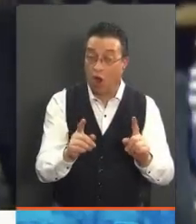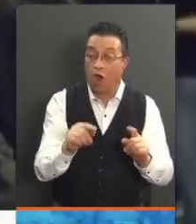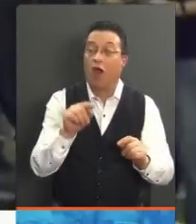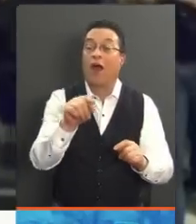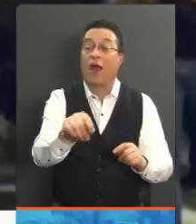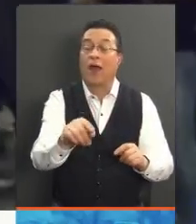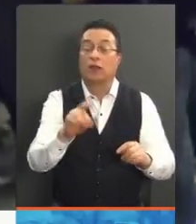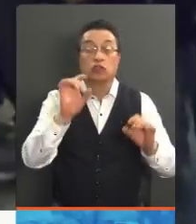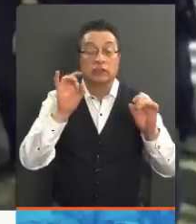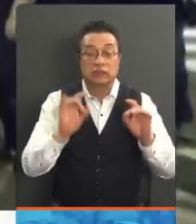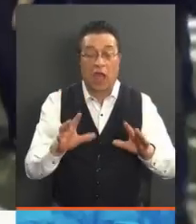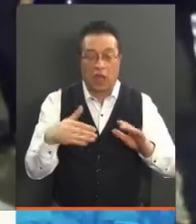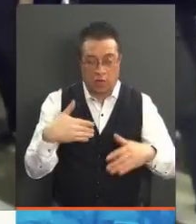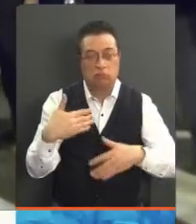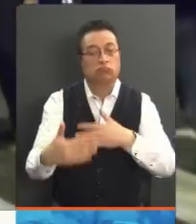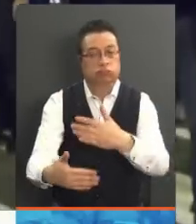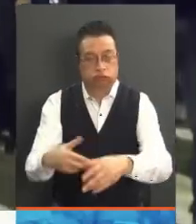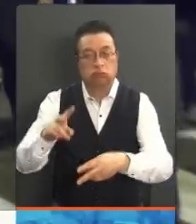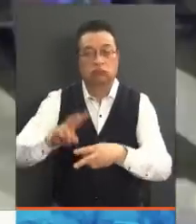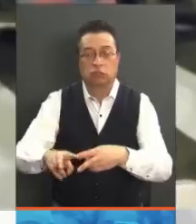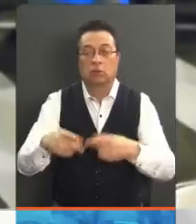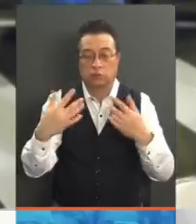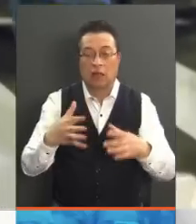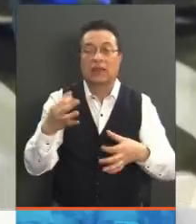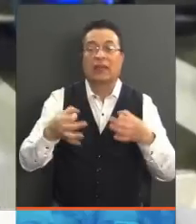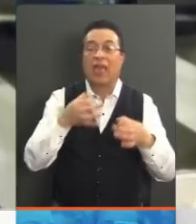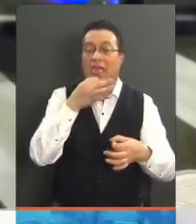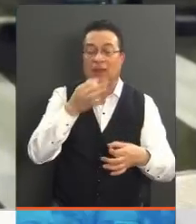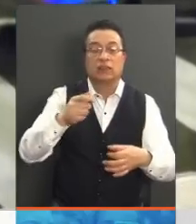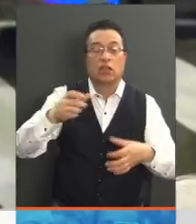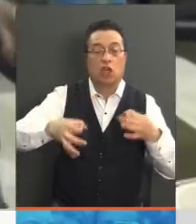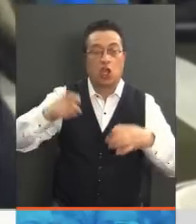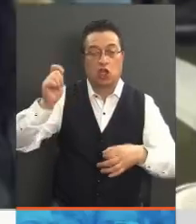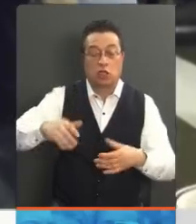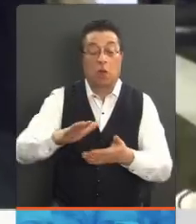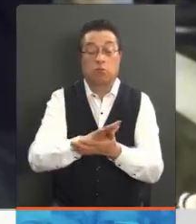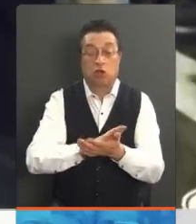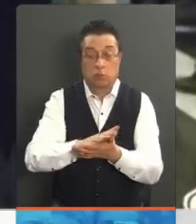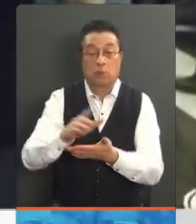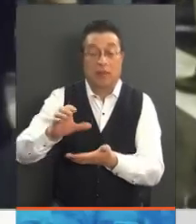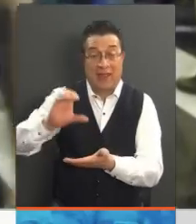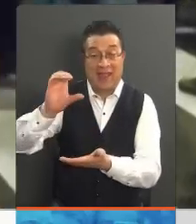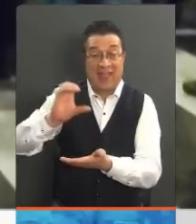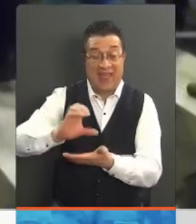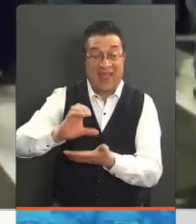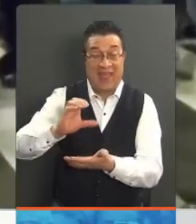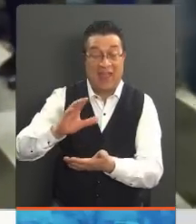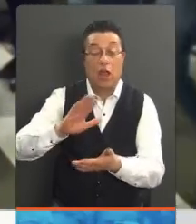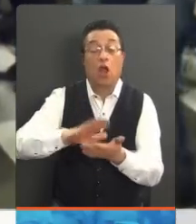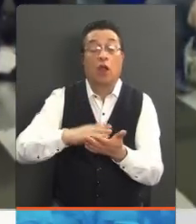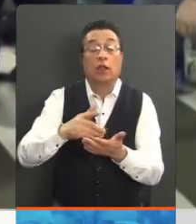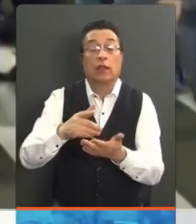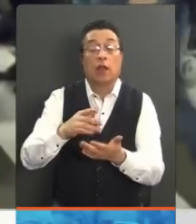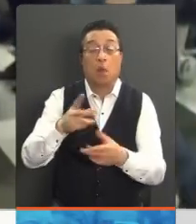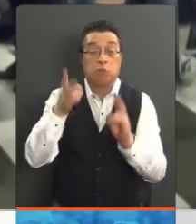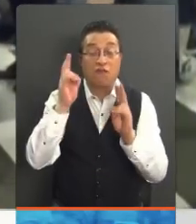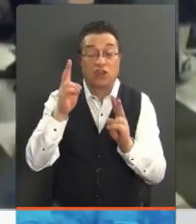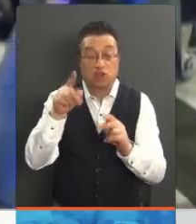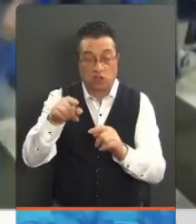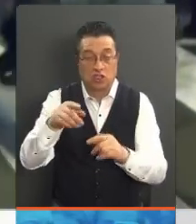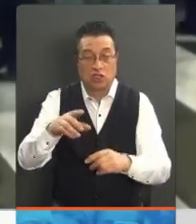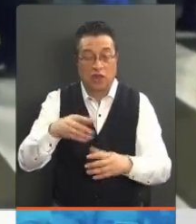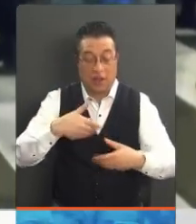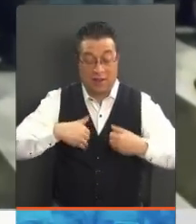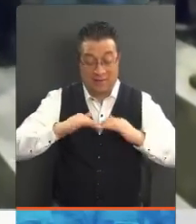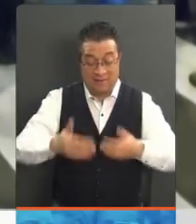ya actuado luego de que ha dicho la corte. Miren, por ejemplo, estados de prohibición del aborto que entrarán en vigor de